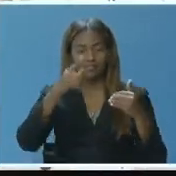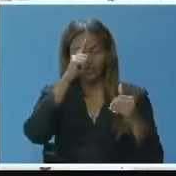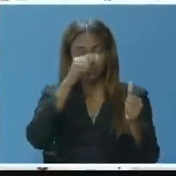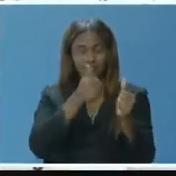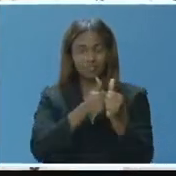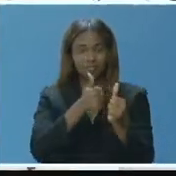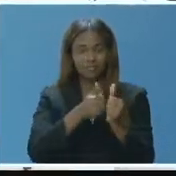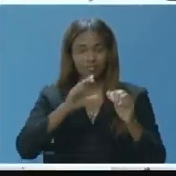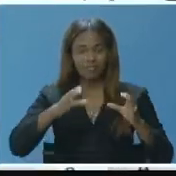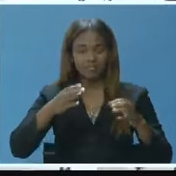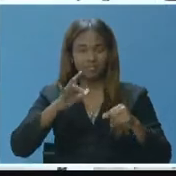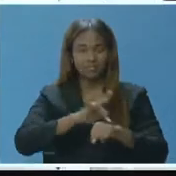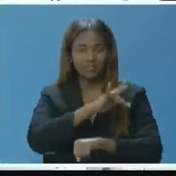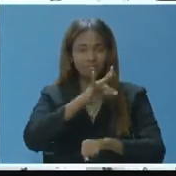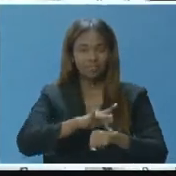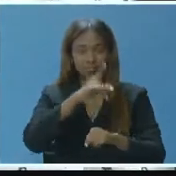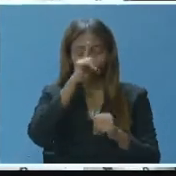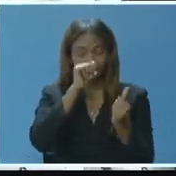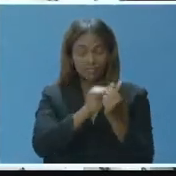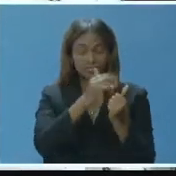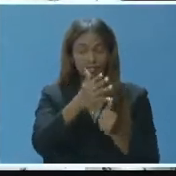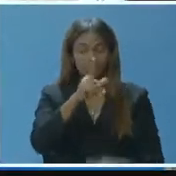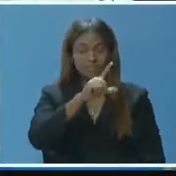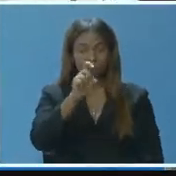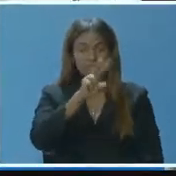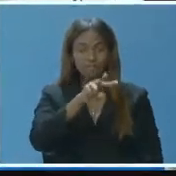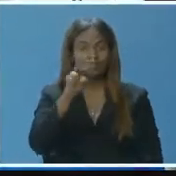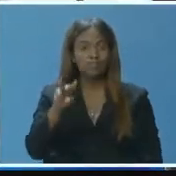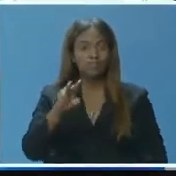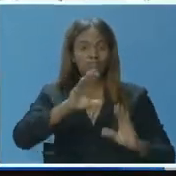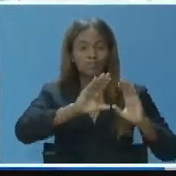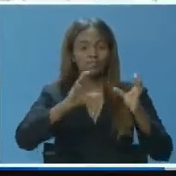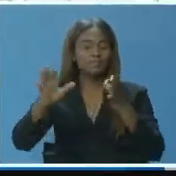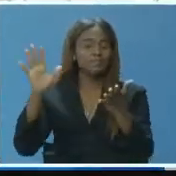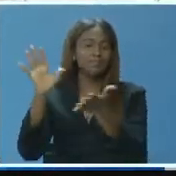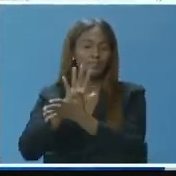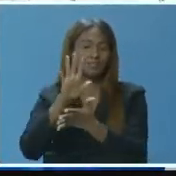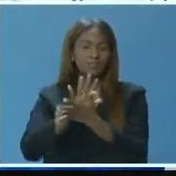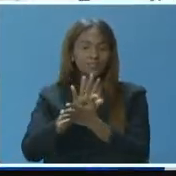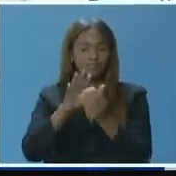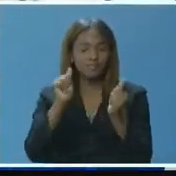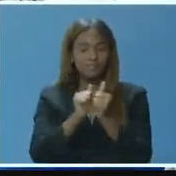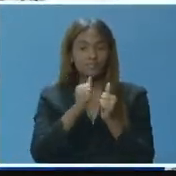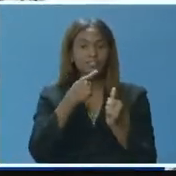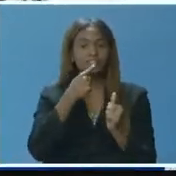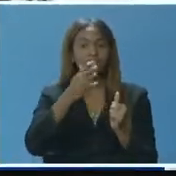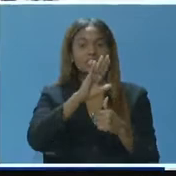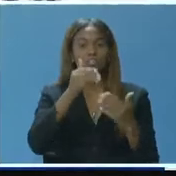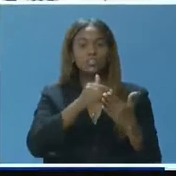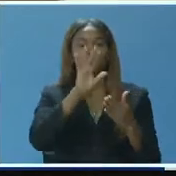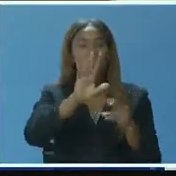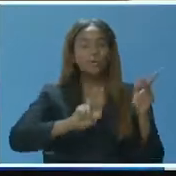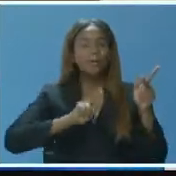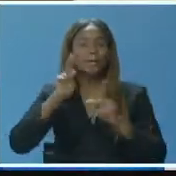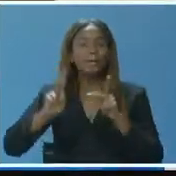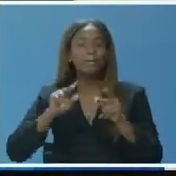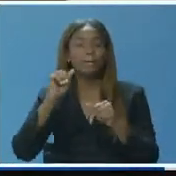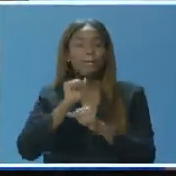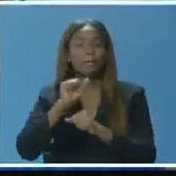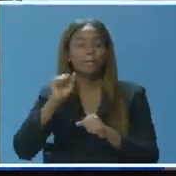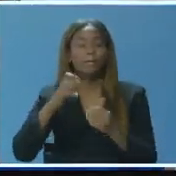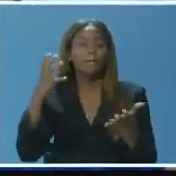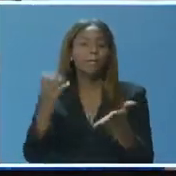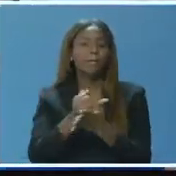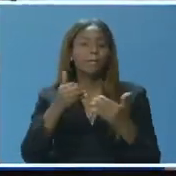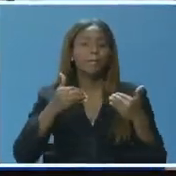sede central y en al menos 122 centros educativos a nivel nacional a fin de que todo su personal tenga la oportunidad